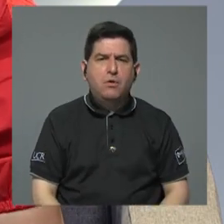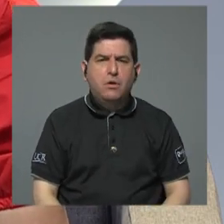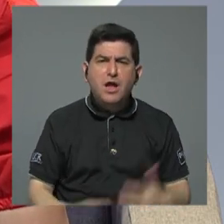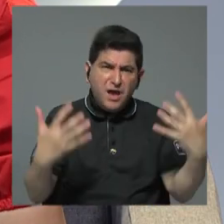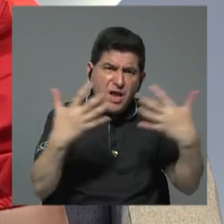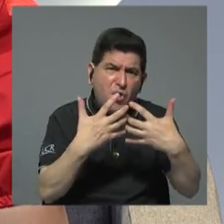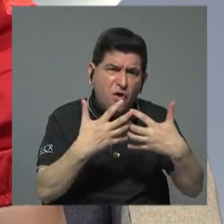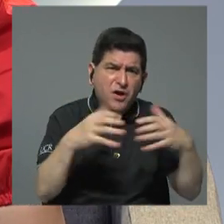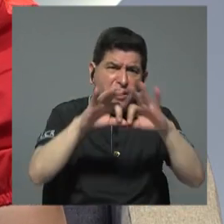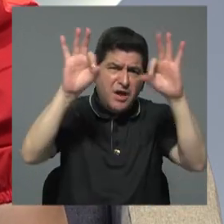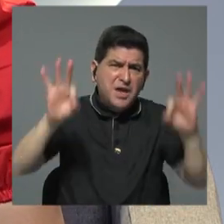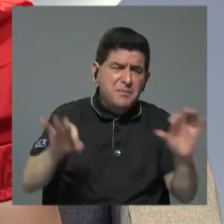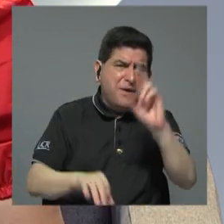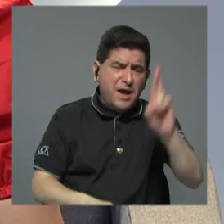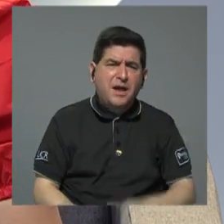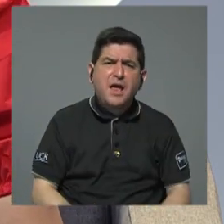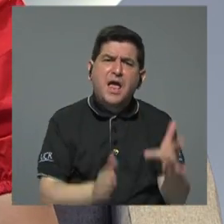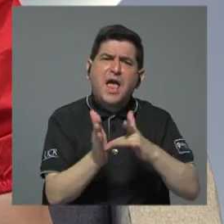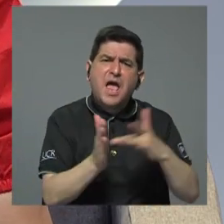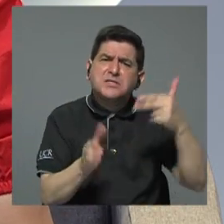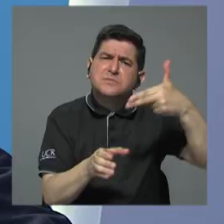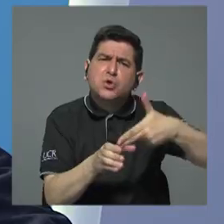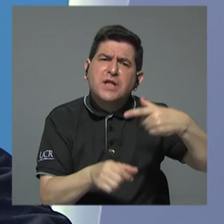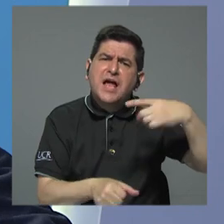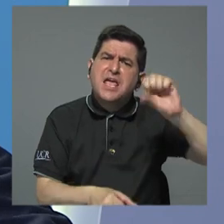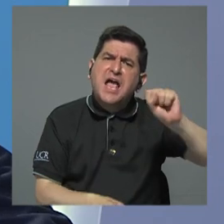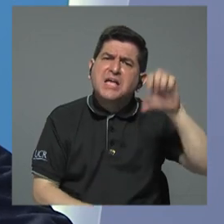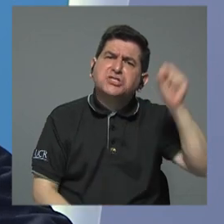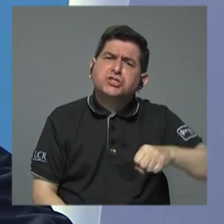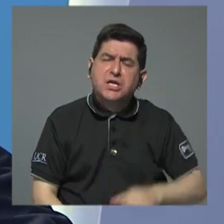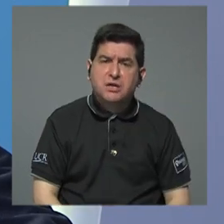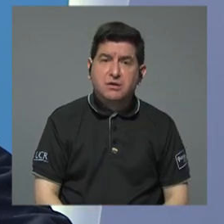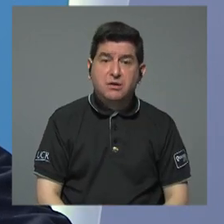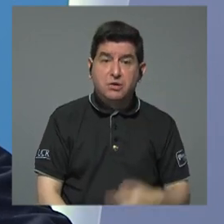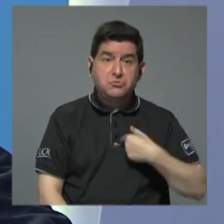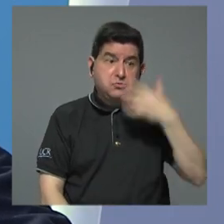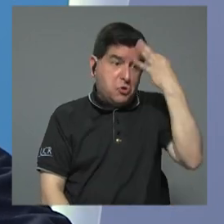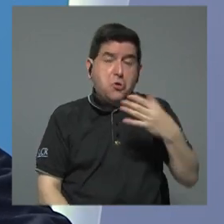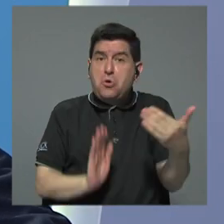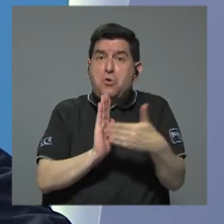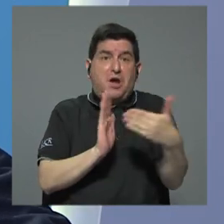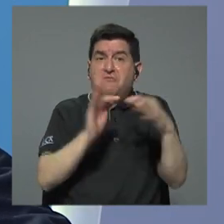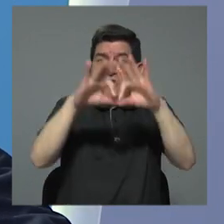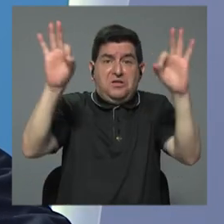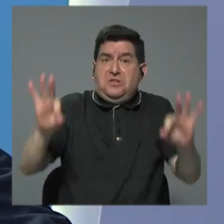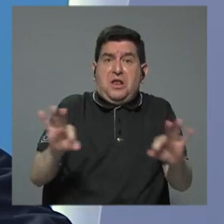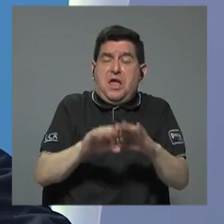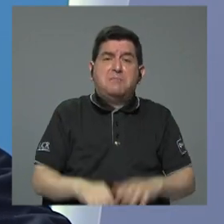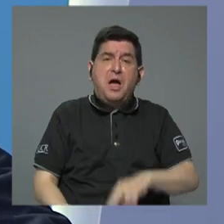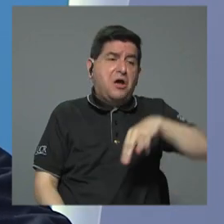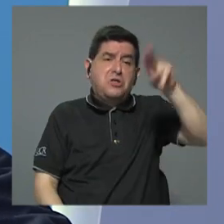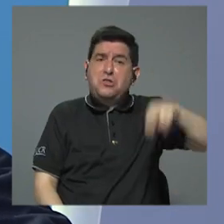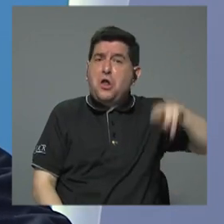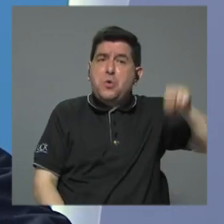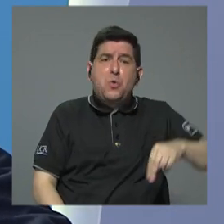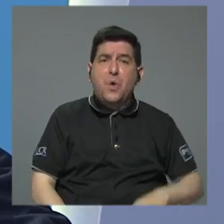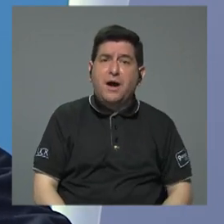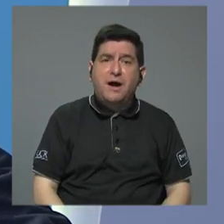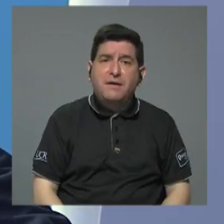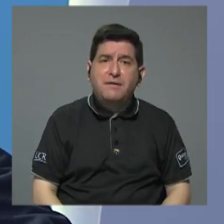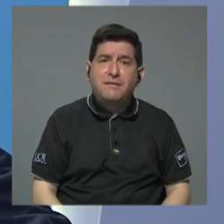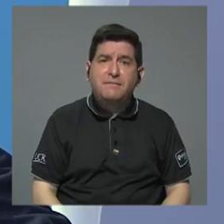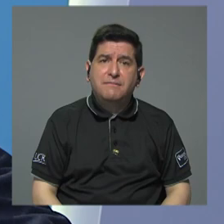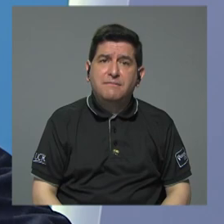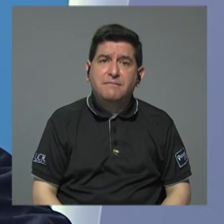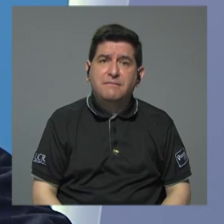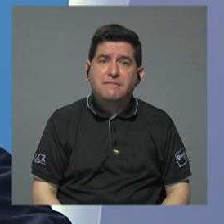congruente con la imagen de Costa Rica explorar y explotar petróleo y gas. Bueno, yo no veo que haya afectado la imagen de Noruega,